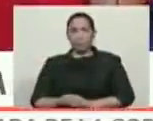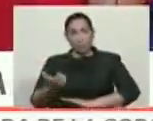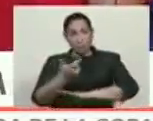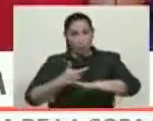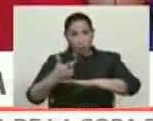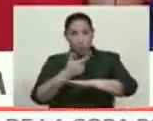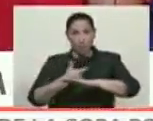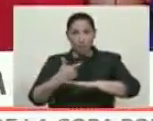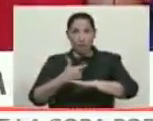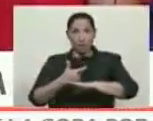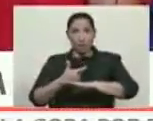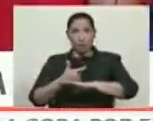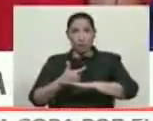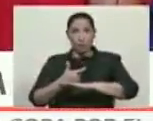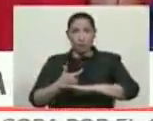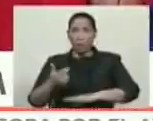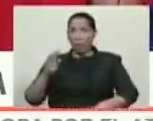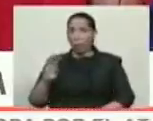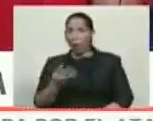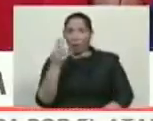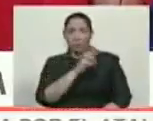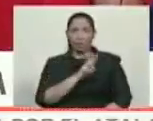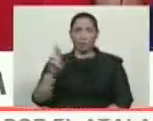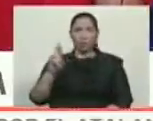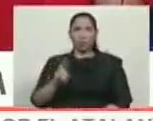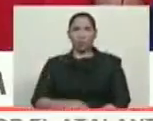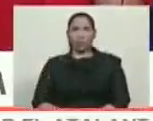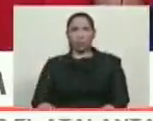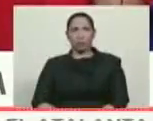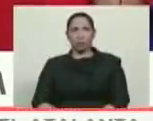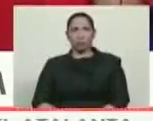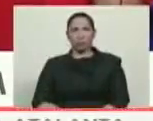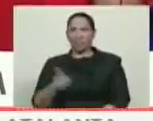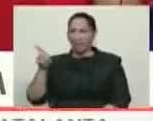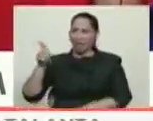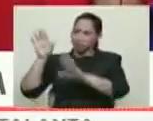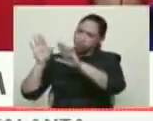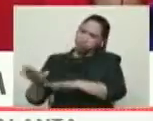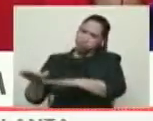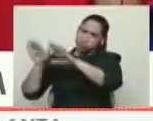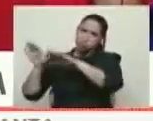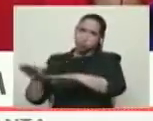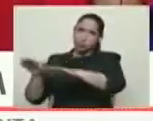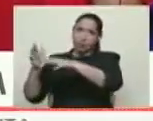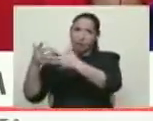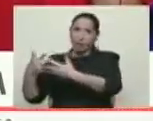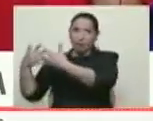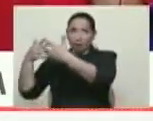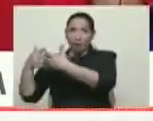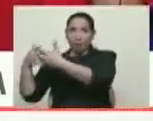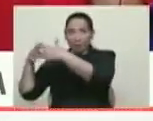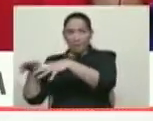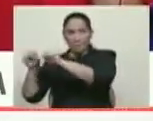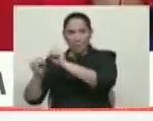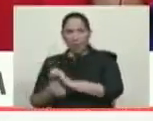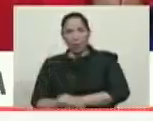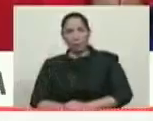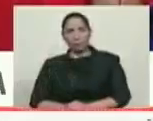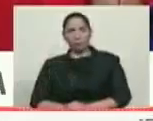gobierno puntofijista, cipayos, lacayos del